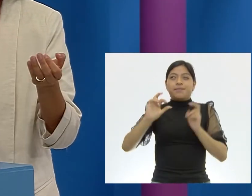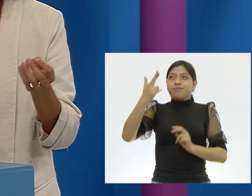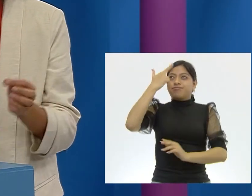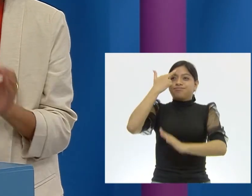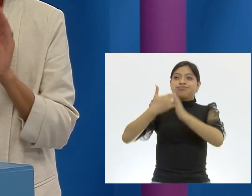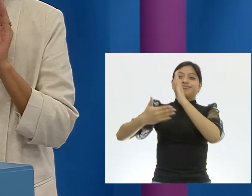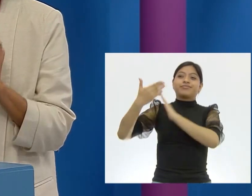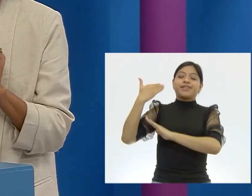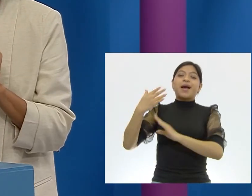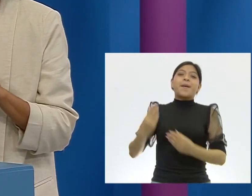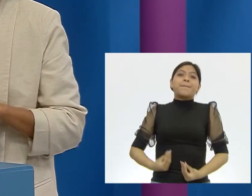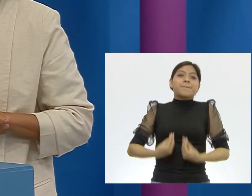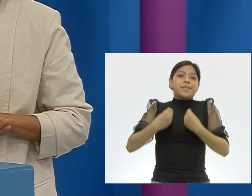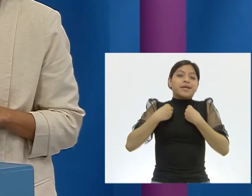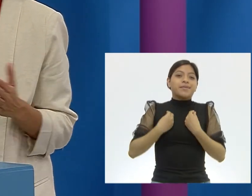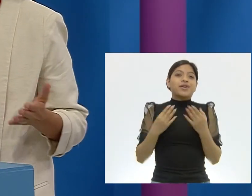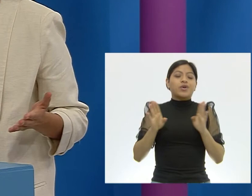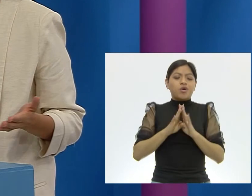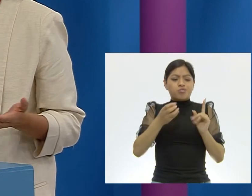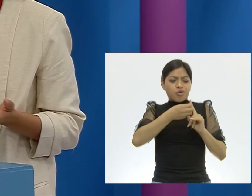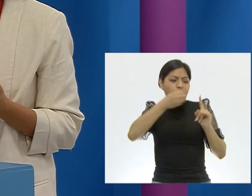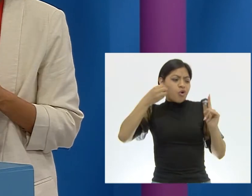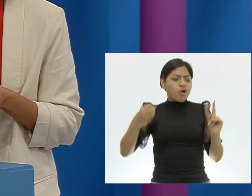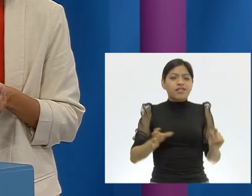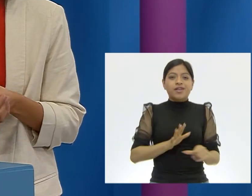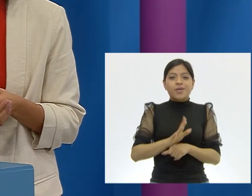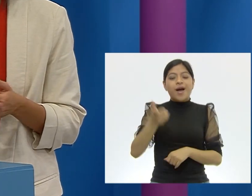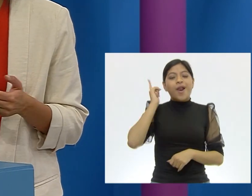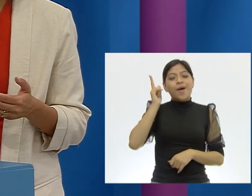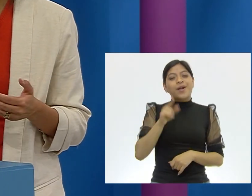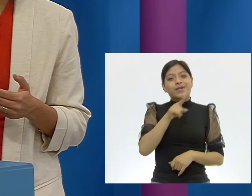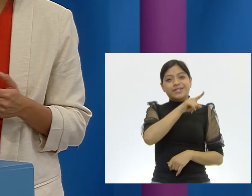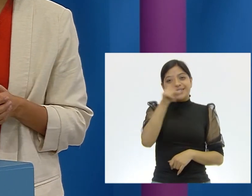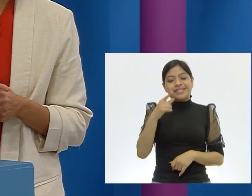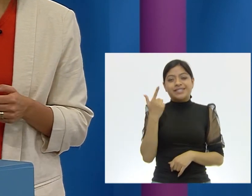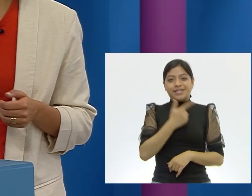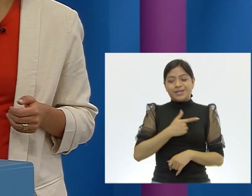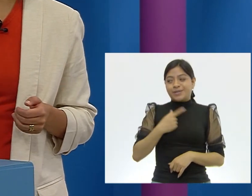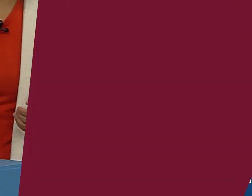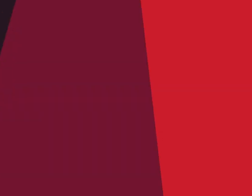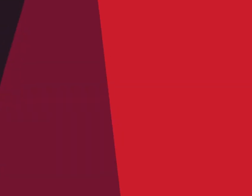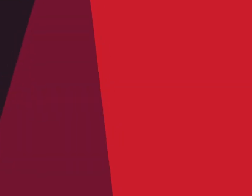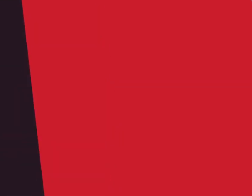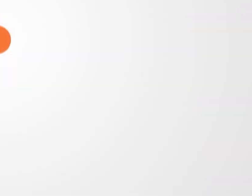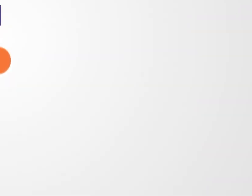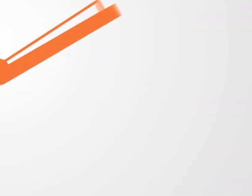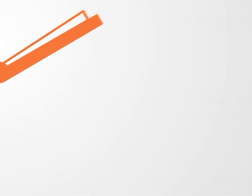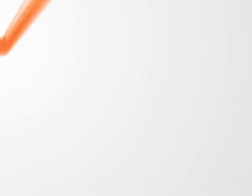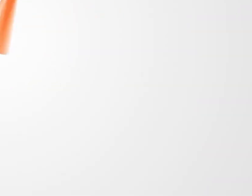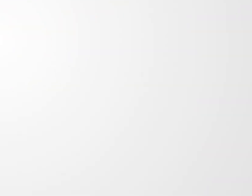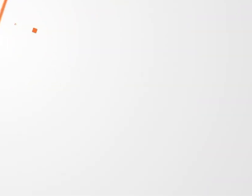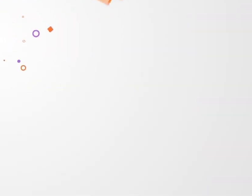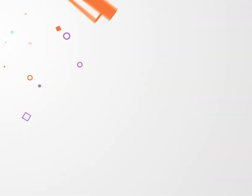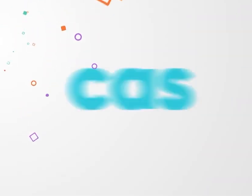a vivir, la estructura. Y espero que lo hayan disfrutado tanto como Julio y yo. Hasta la próxima.